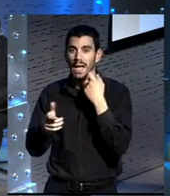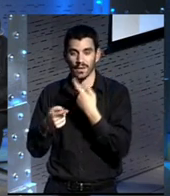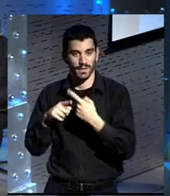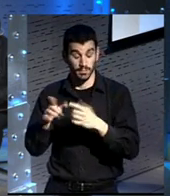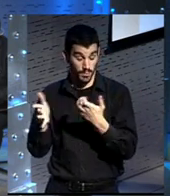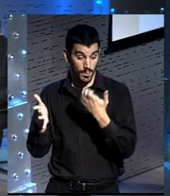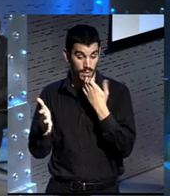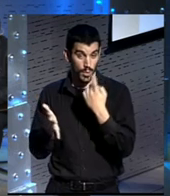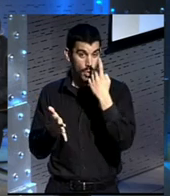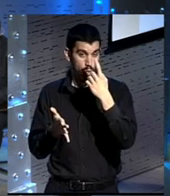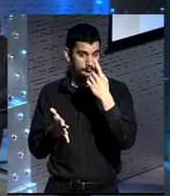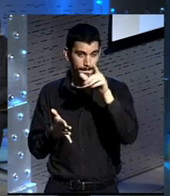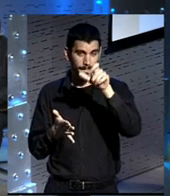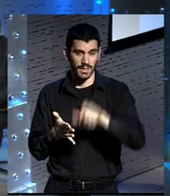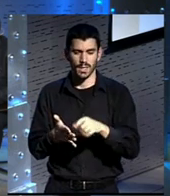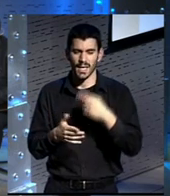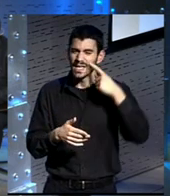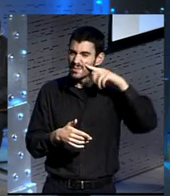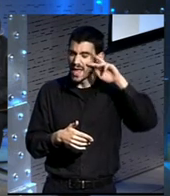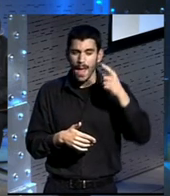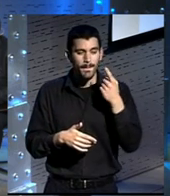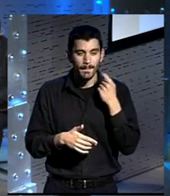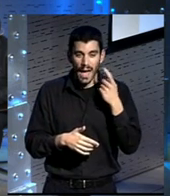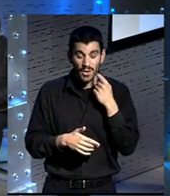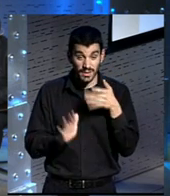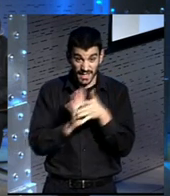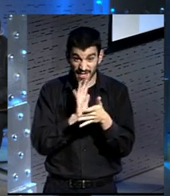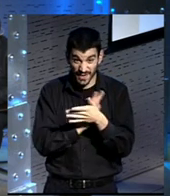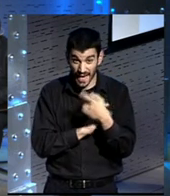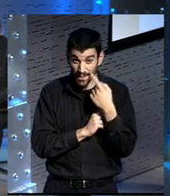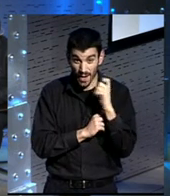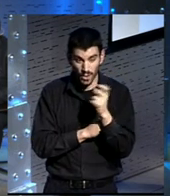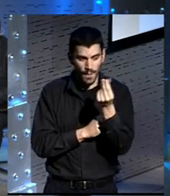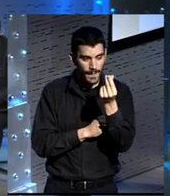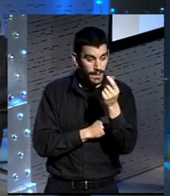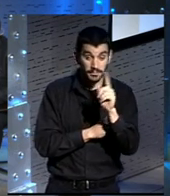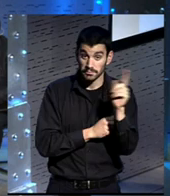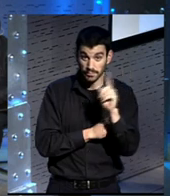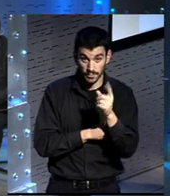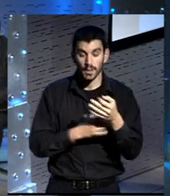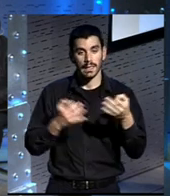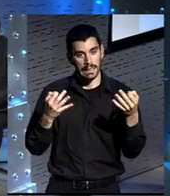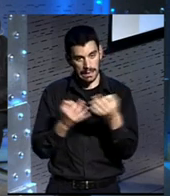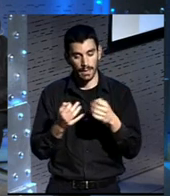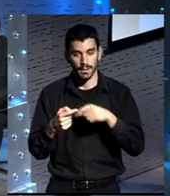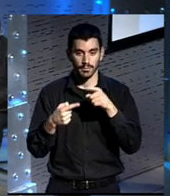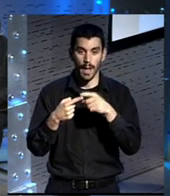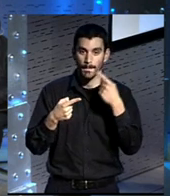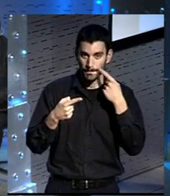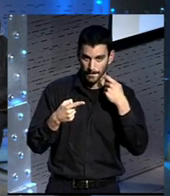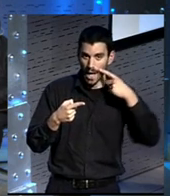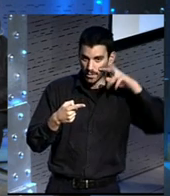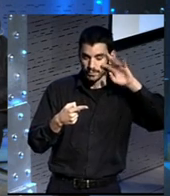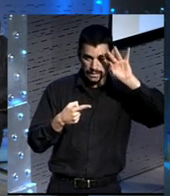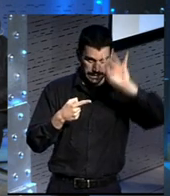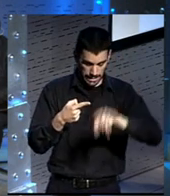de especialistas solo en banca, hoy en día no sería ya un banco, no seríamos capaces de desarrollar un banco. Necesitamos especialistas en banca, por